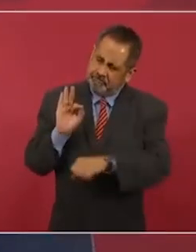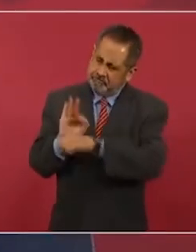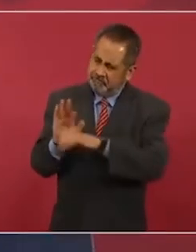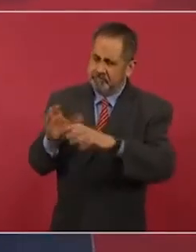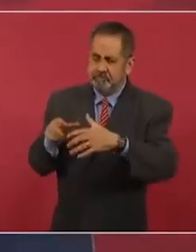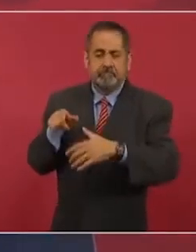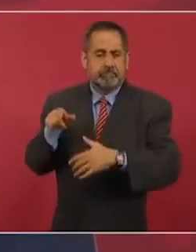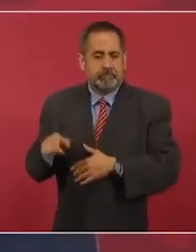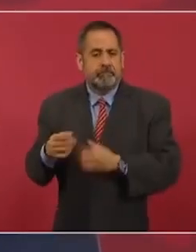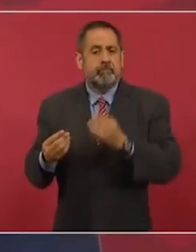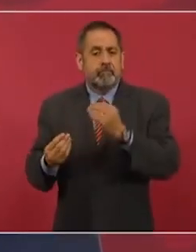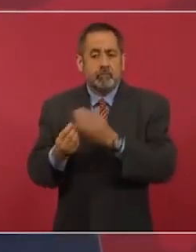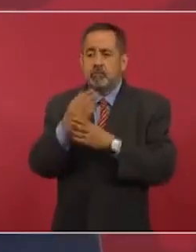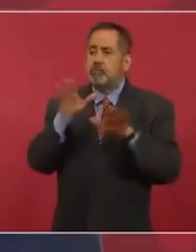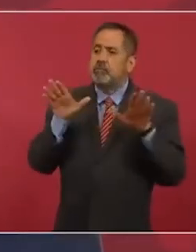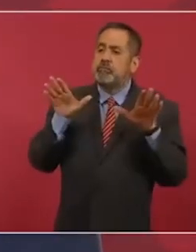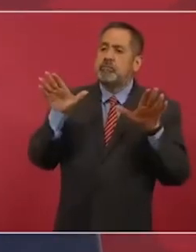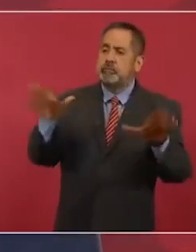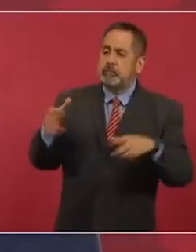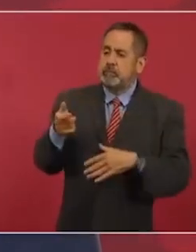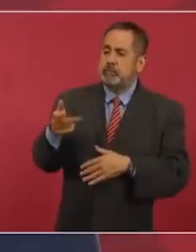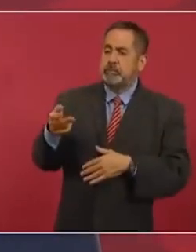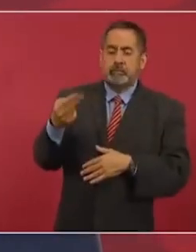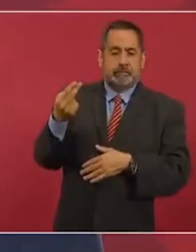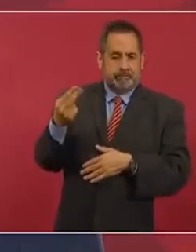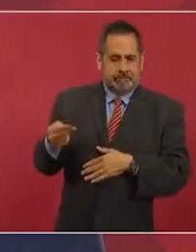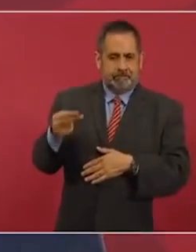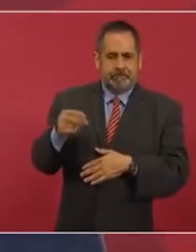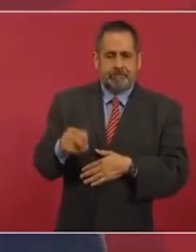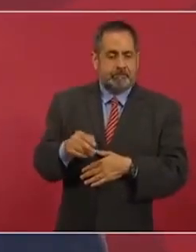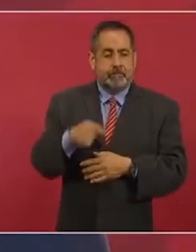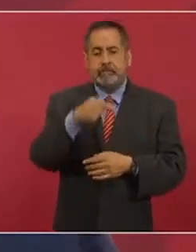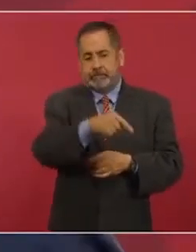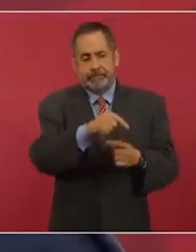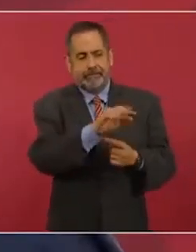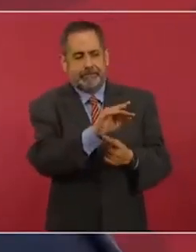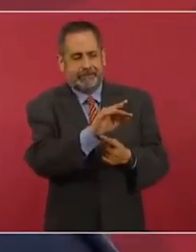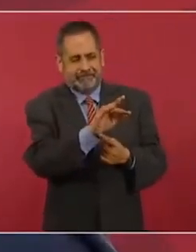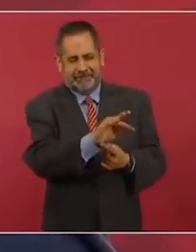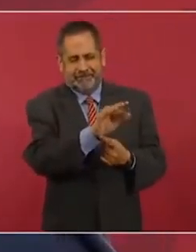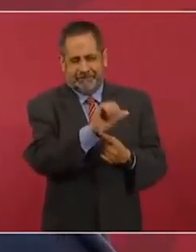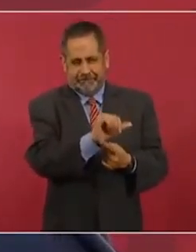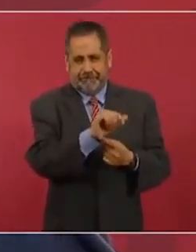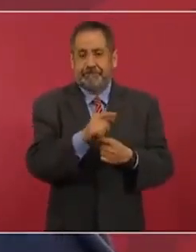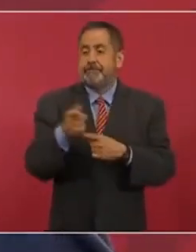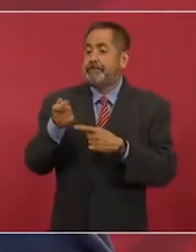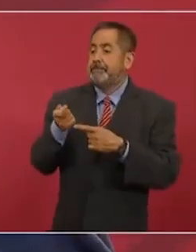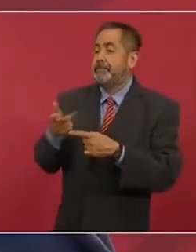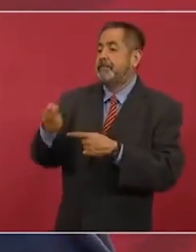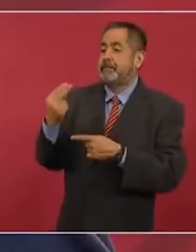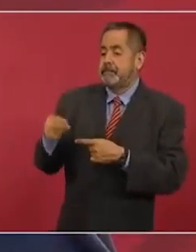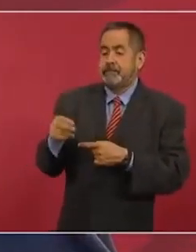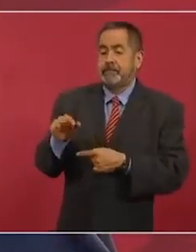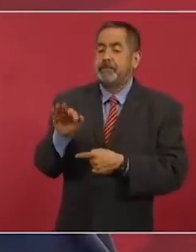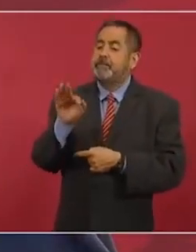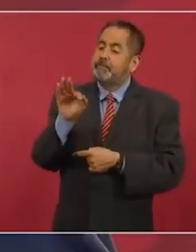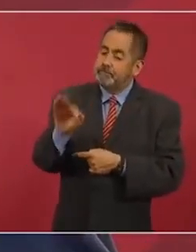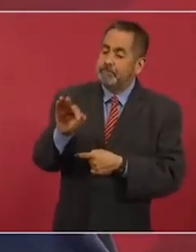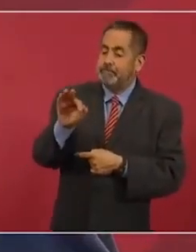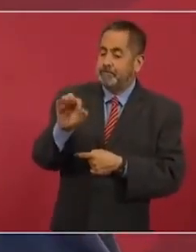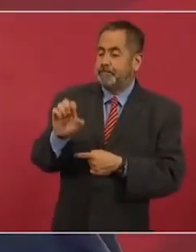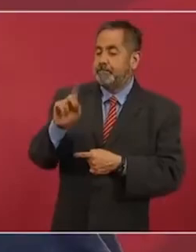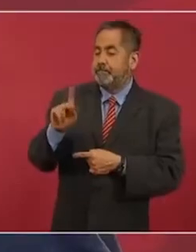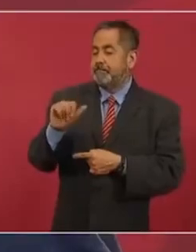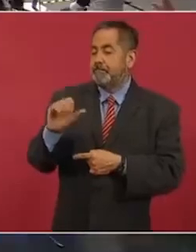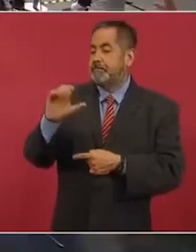a haber aeropuerto, ya hay aeropuerto Felipe Ángeles y va a haber aeropuerto Felipe